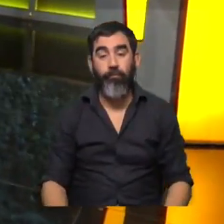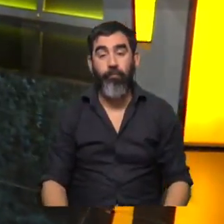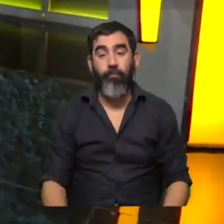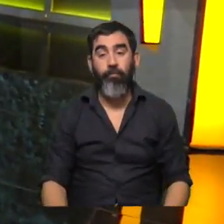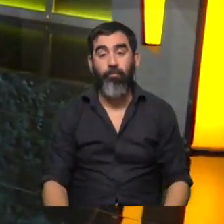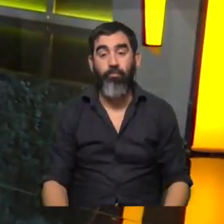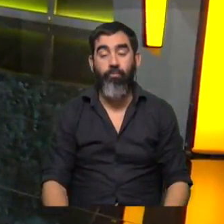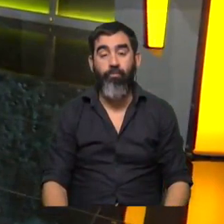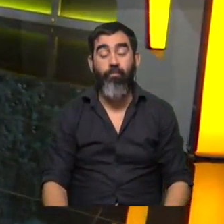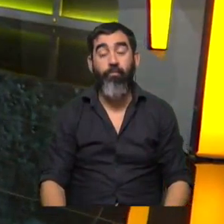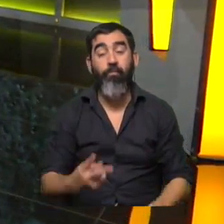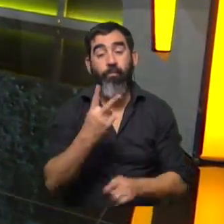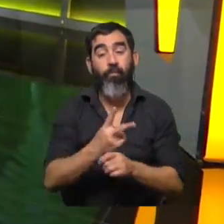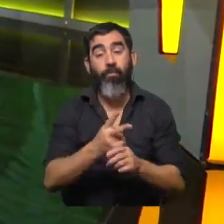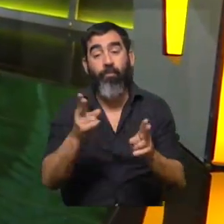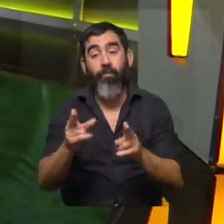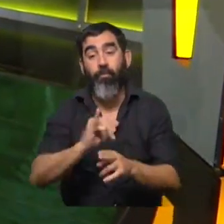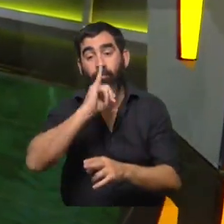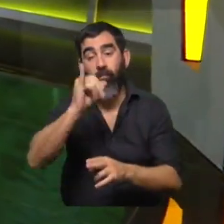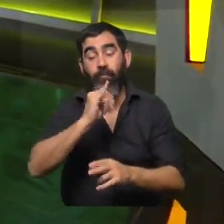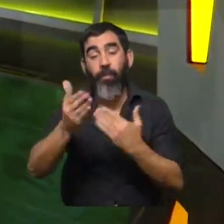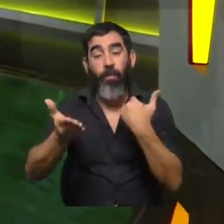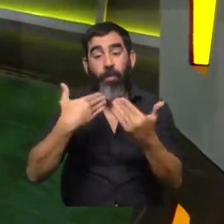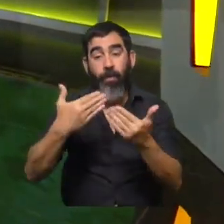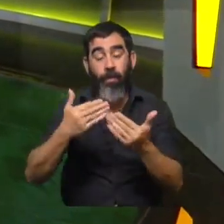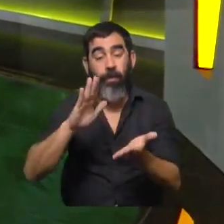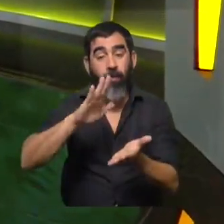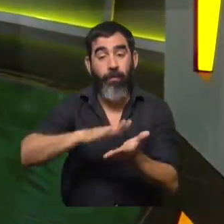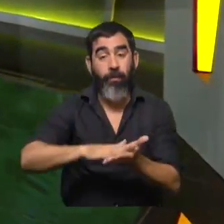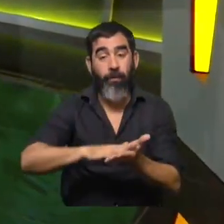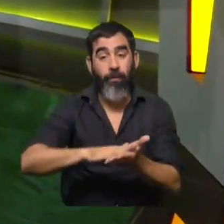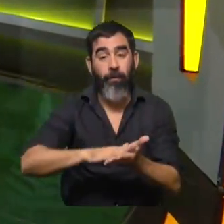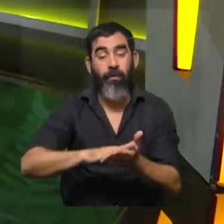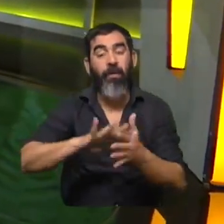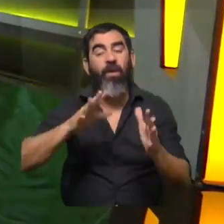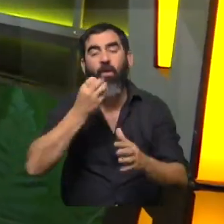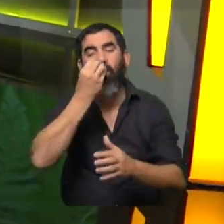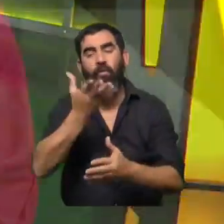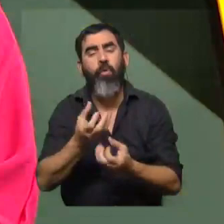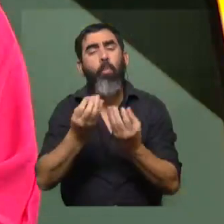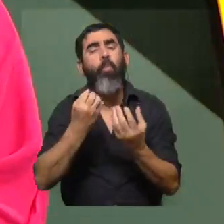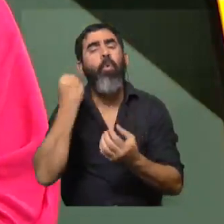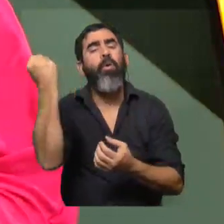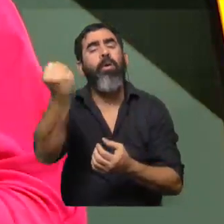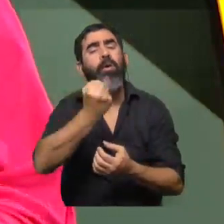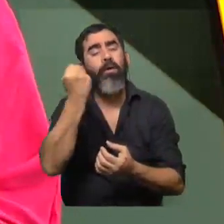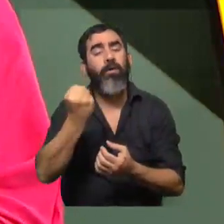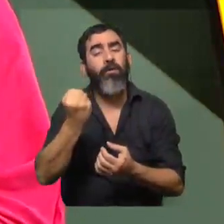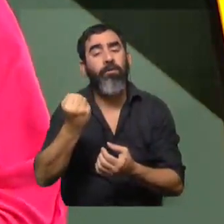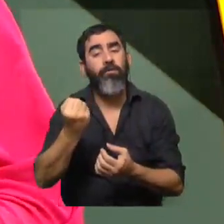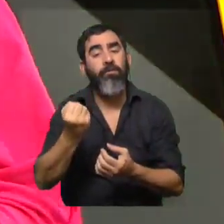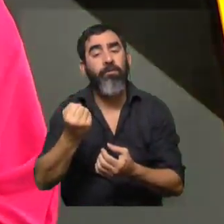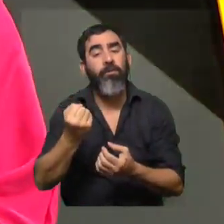Cretácico. Por eso en esta segunda parte del informe vamos a hablar justamente de qué son las flores, por qué son tan importantes y cuál es